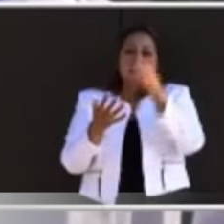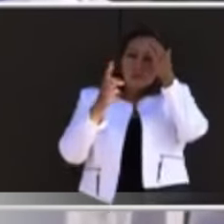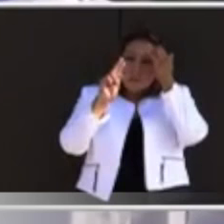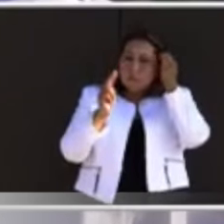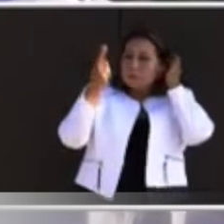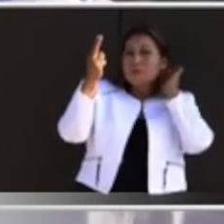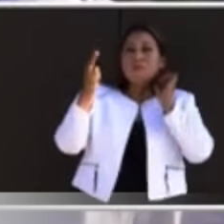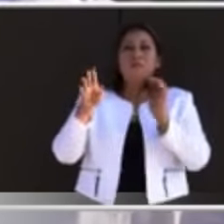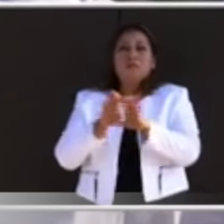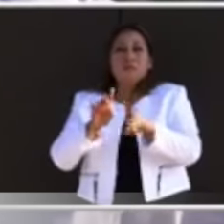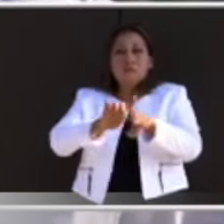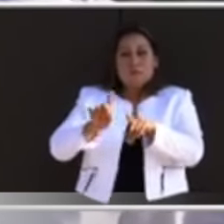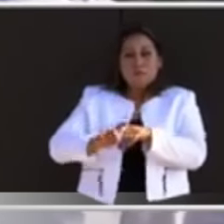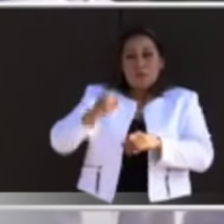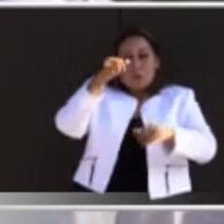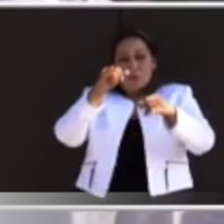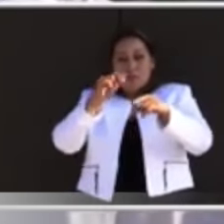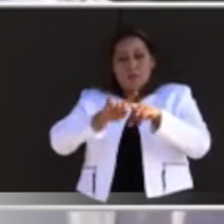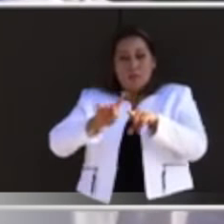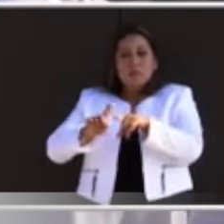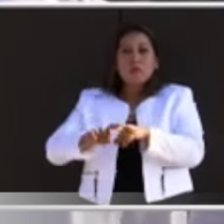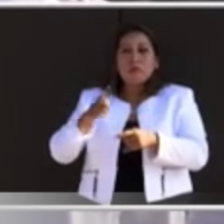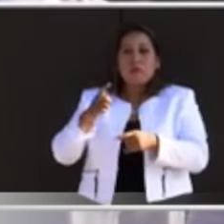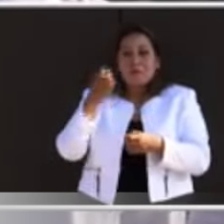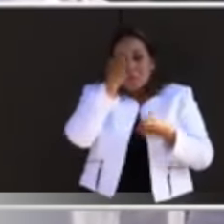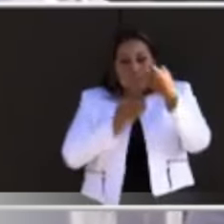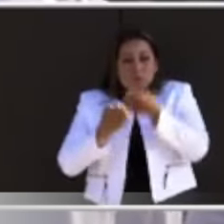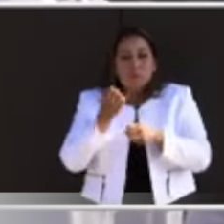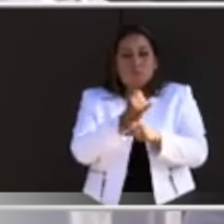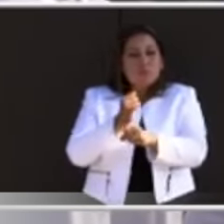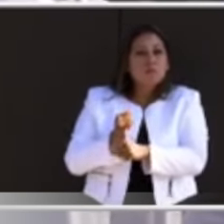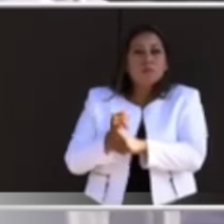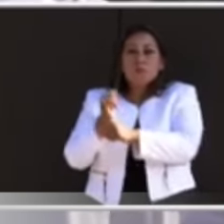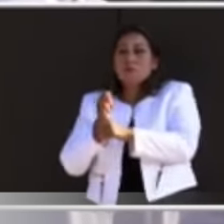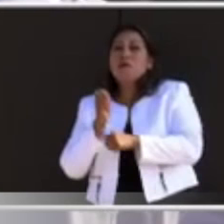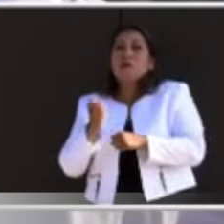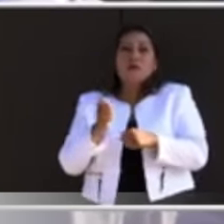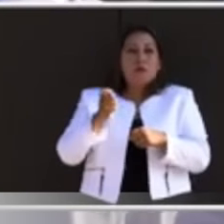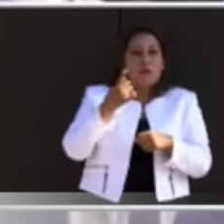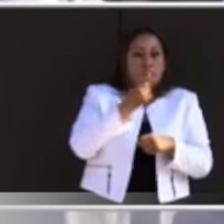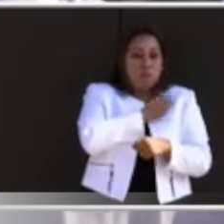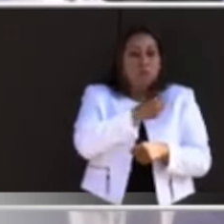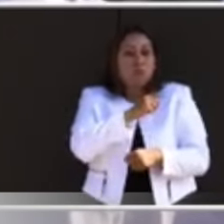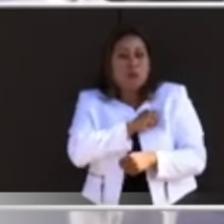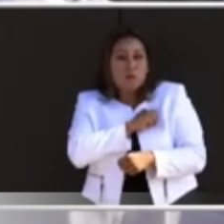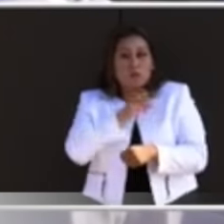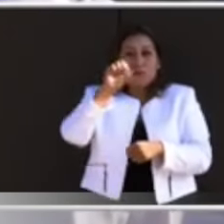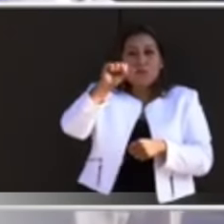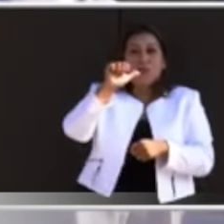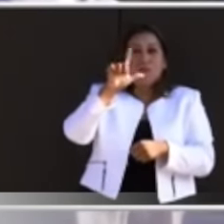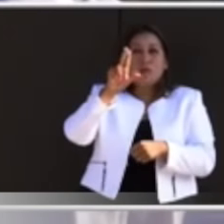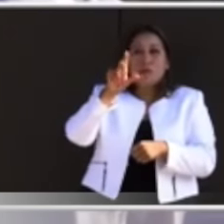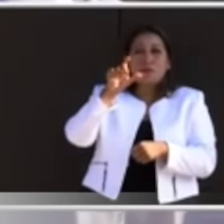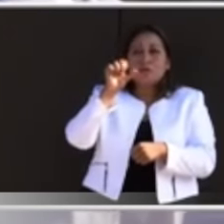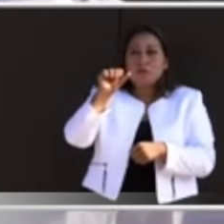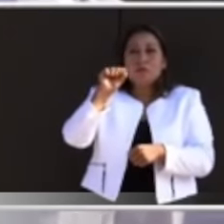en Políticas Públicas y Administración de Servicios de Salud por la Universidad de Birmingham,